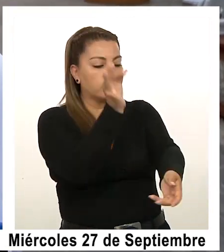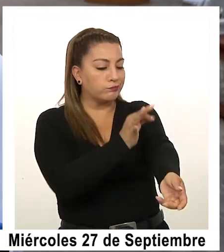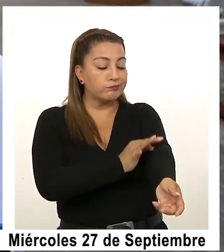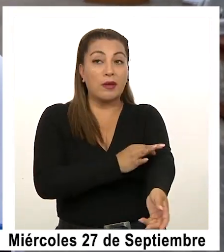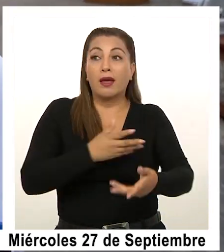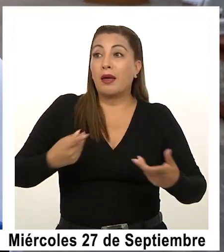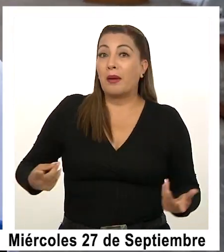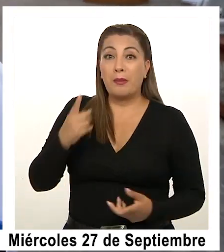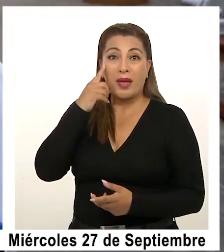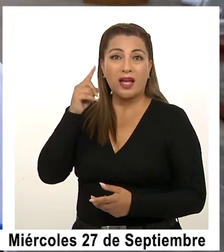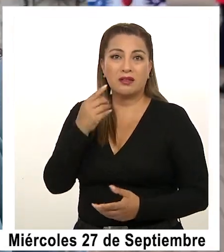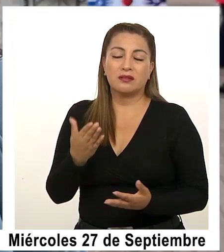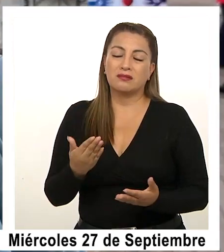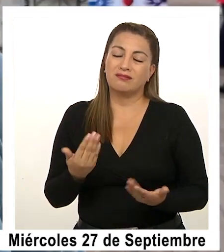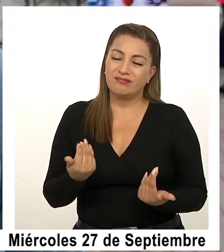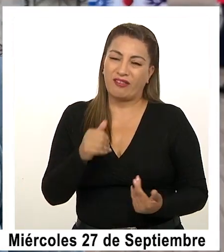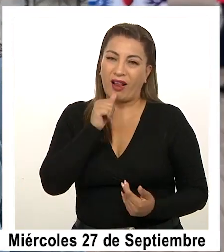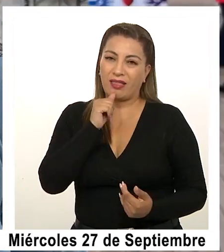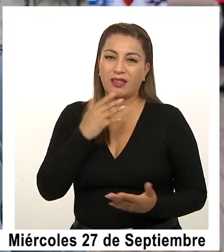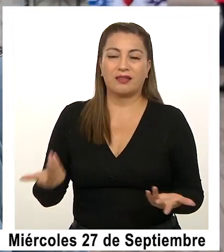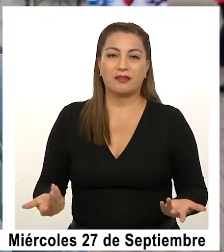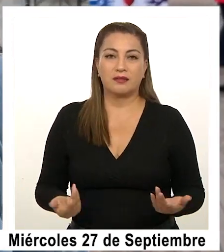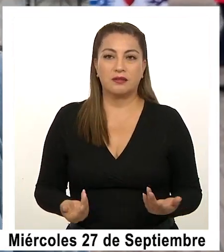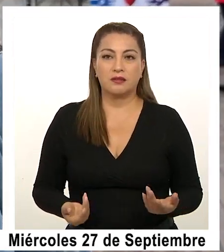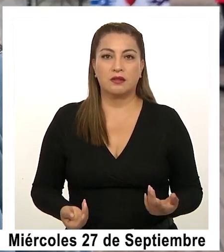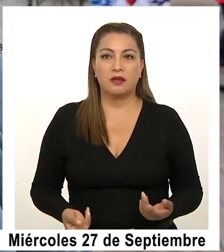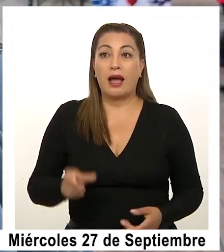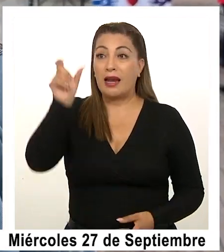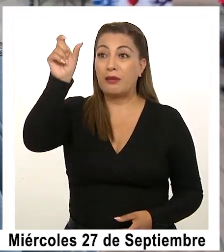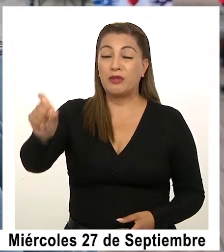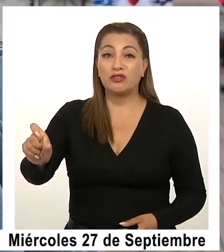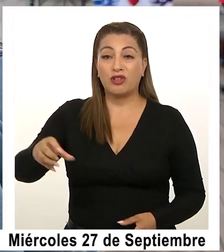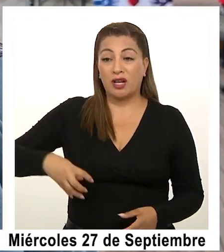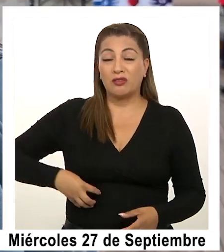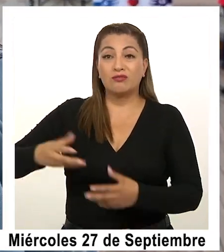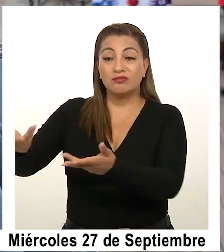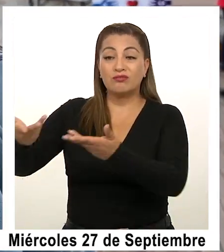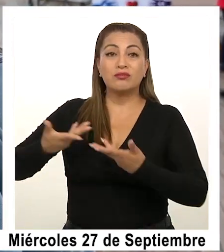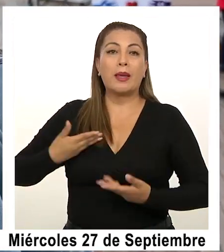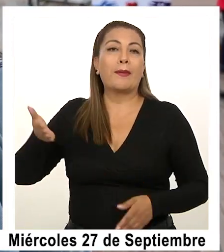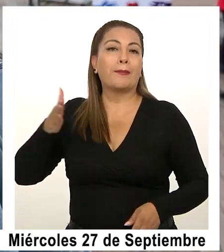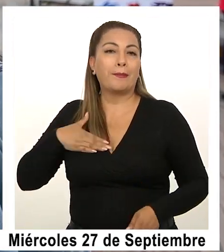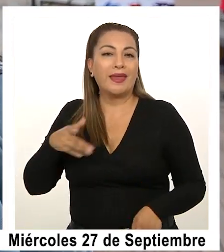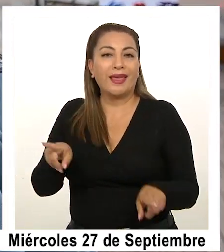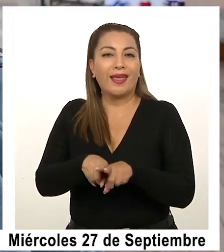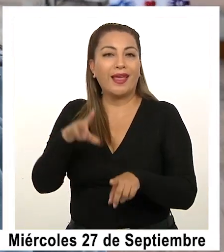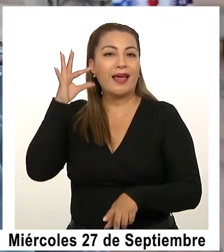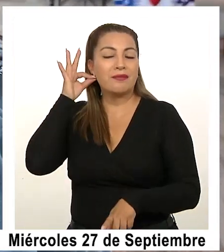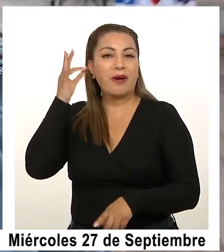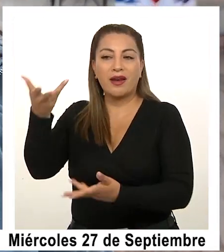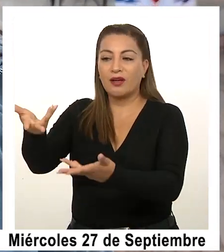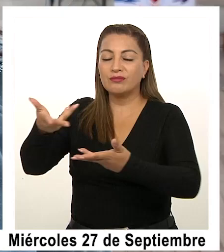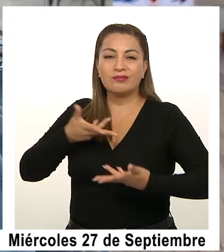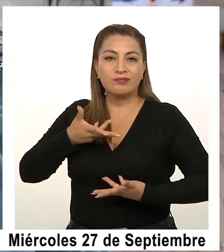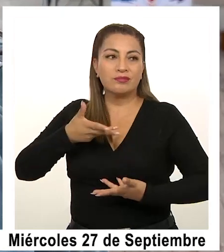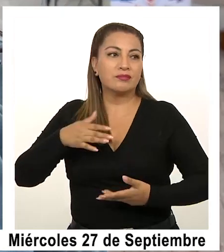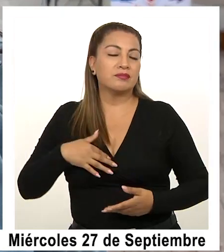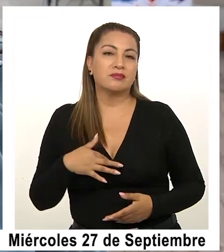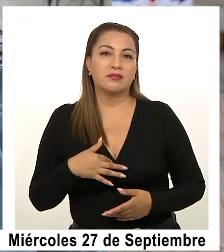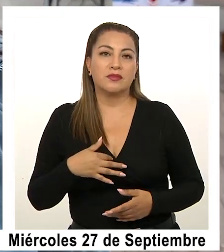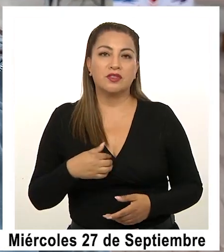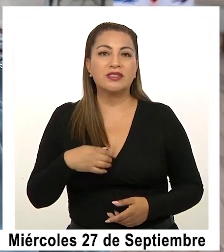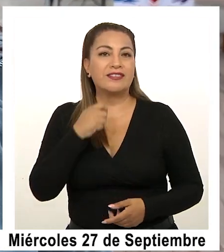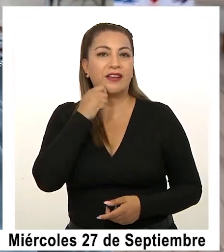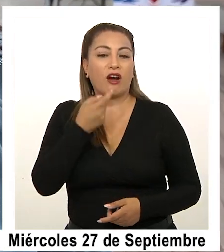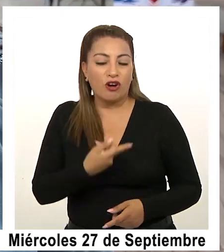según nuestra realidad, estamos muy lejos. Gracias al donante, gracias al regalo que me dio mi hermana en este caso. Fue fantástico porque volví a